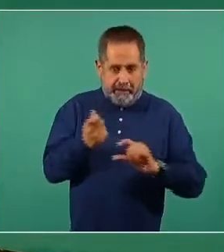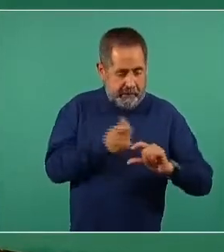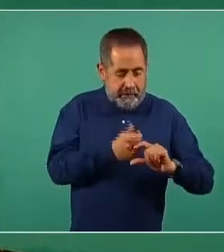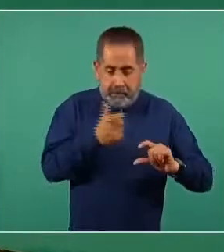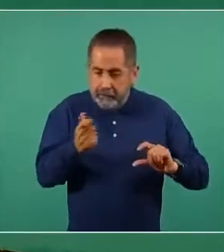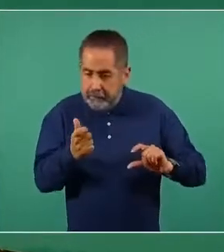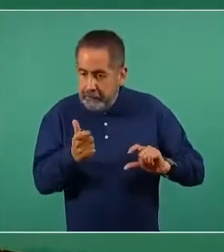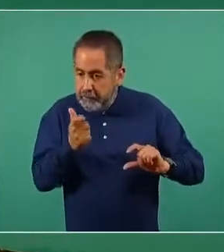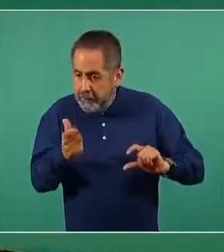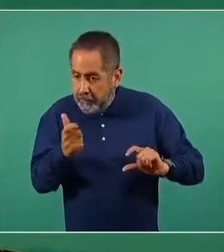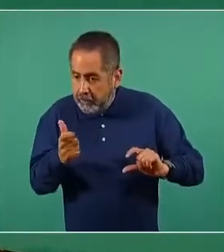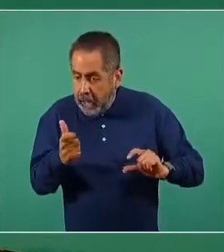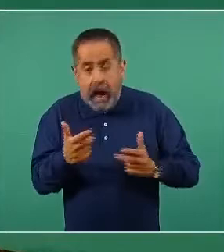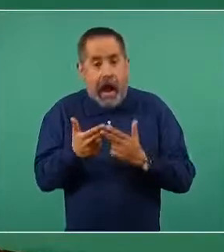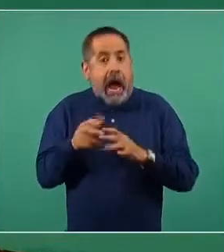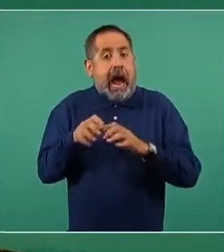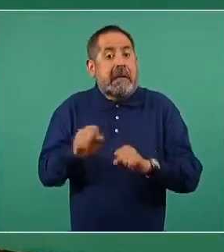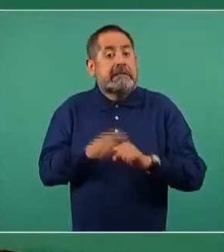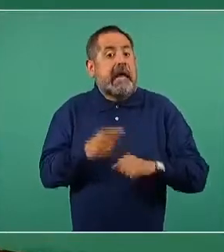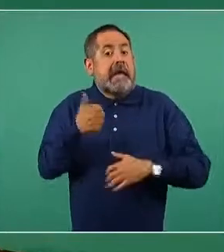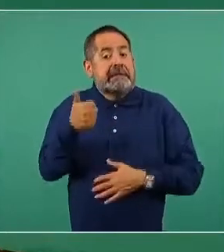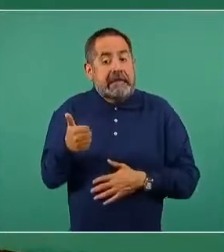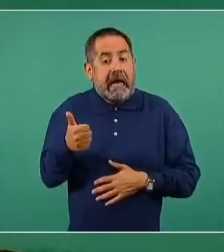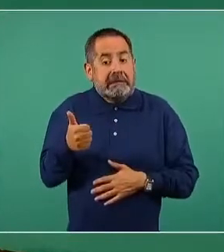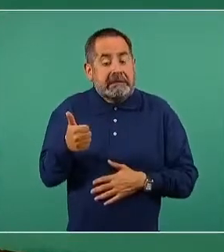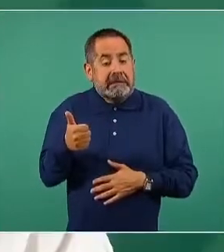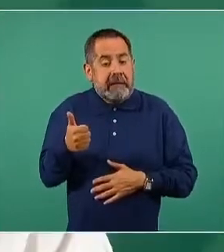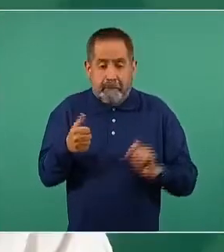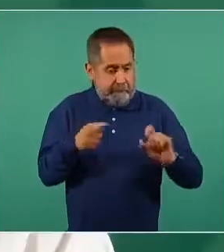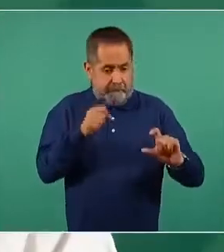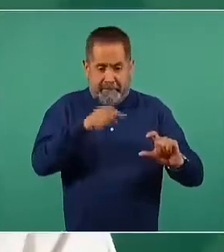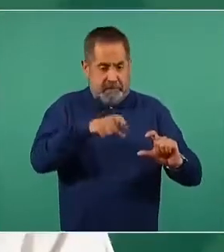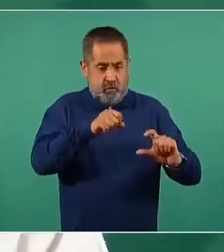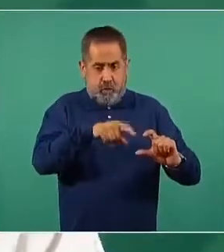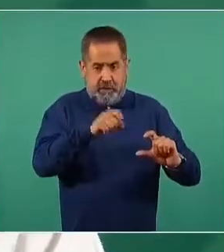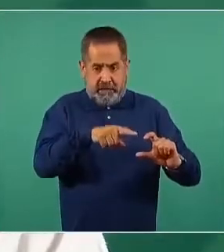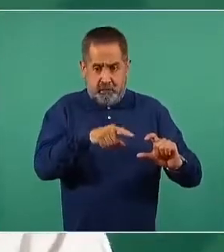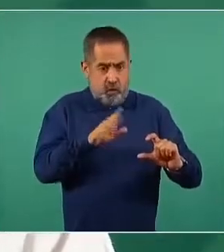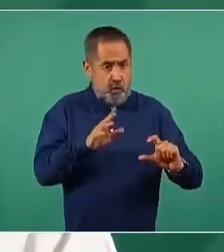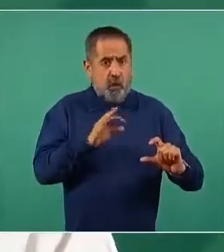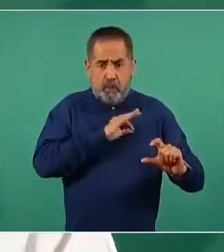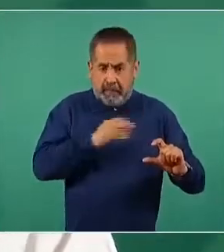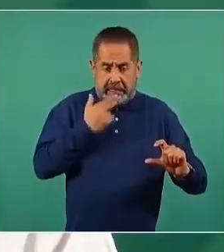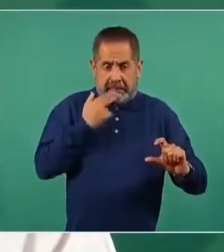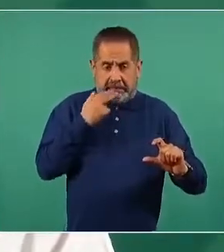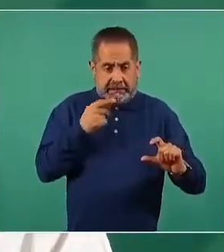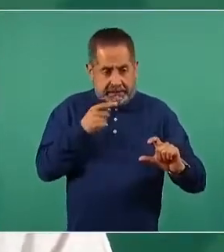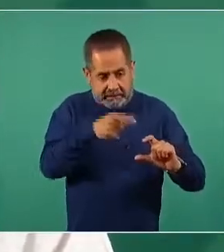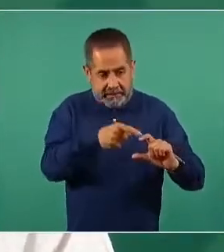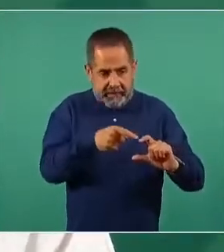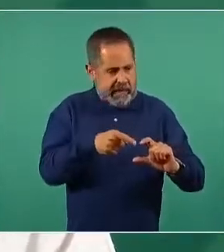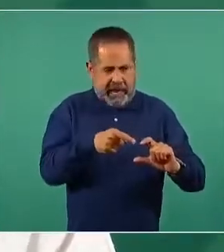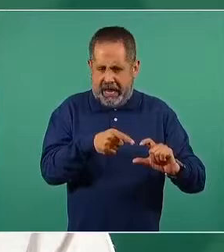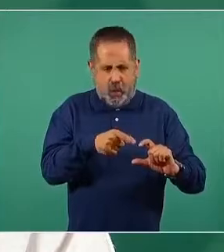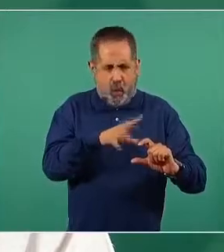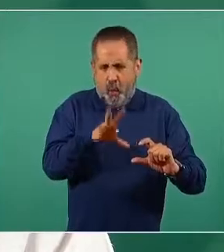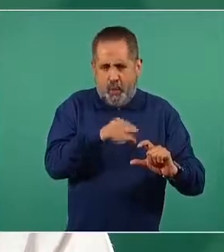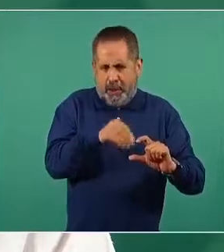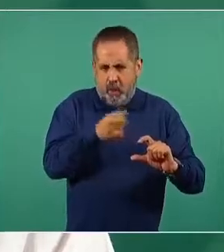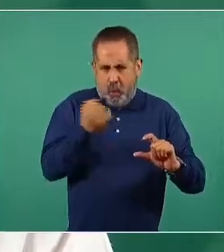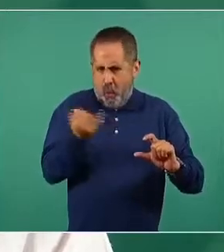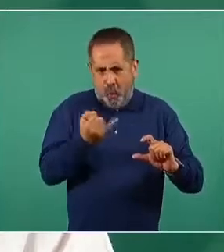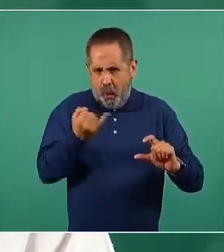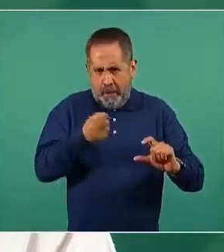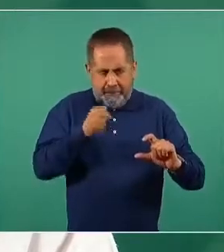obtener 6 dosis para el mismo volumen líquido y desde luego para la misma concentración de